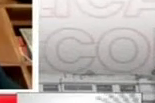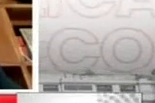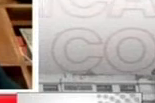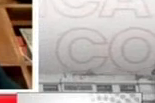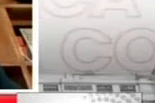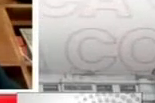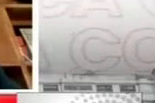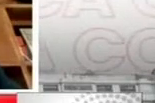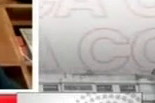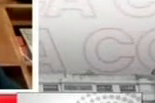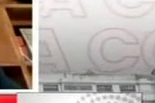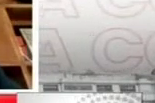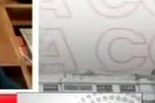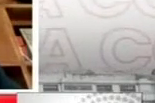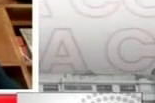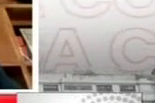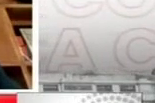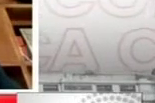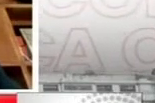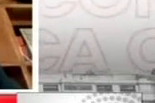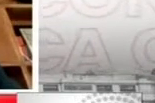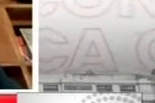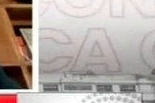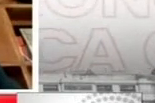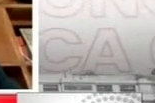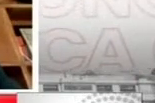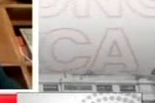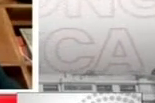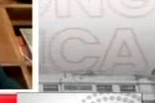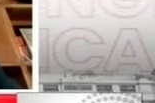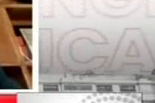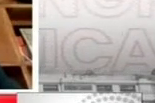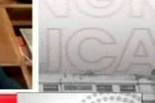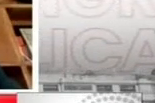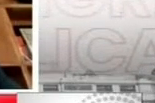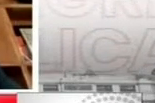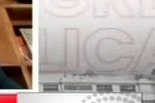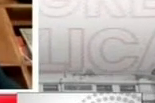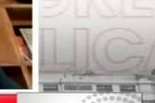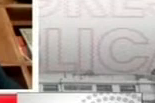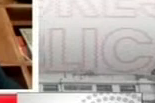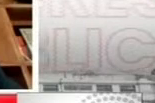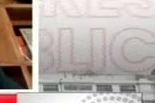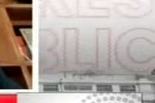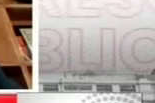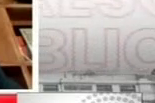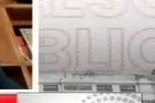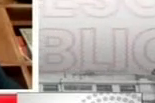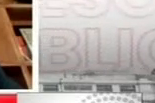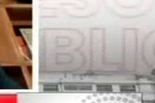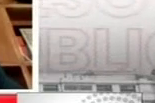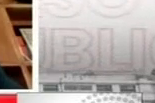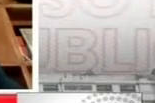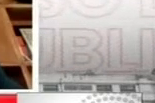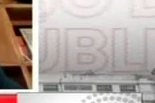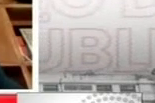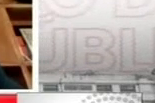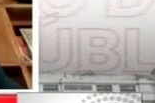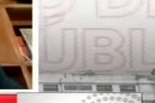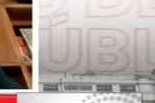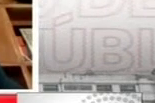grandes necesidades que tenemos, porque las necesidades año a año crecen